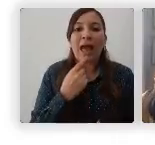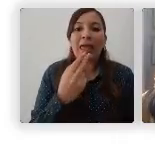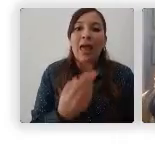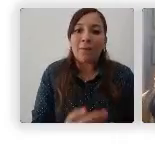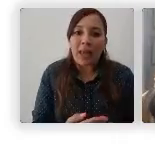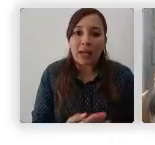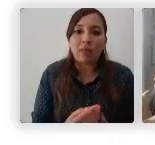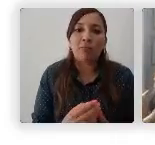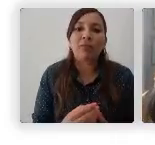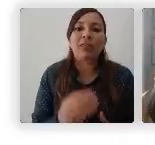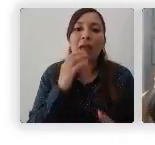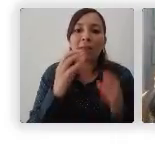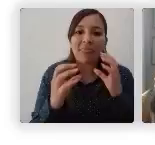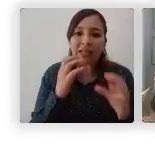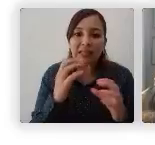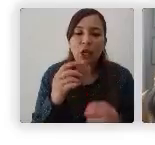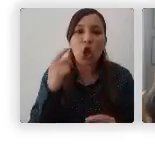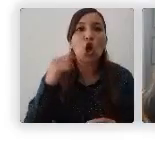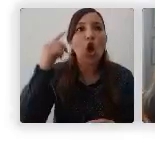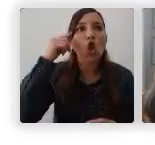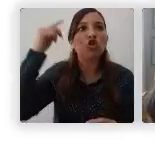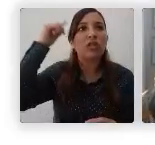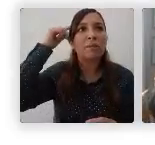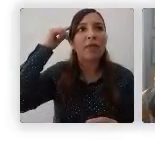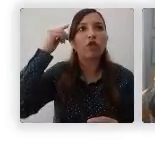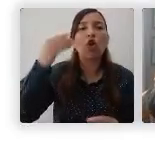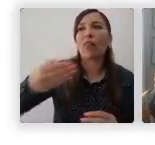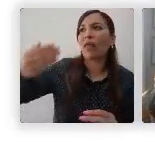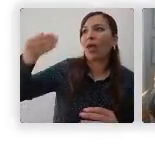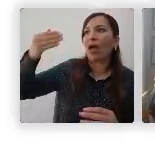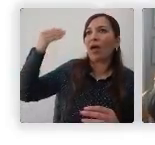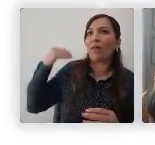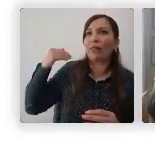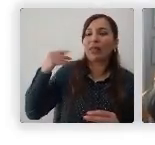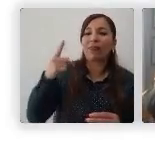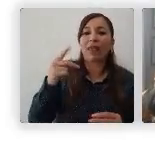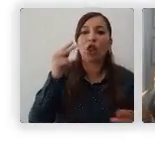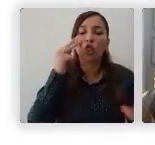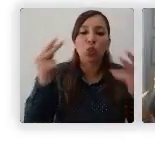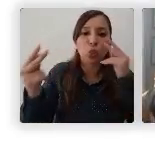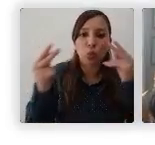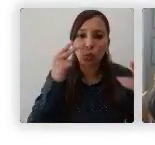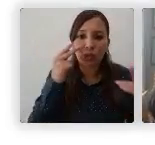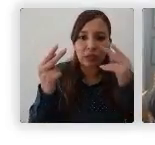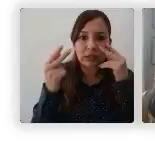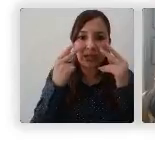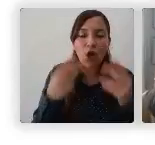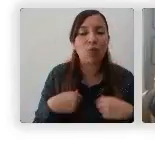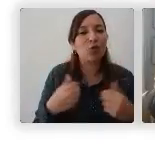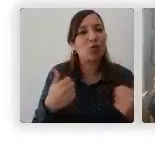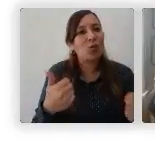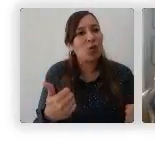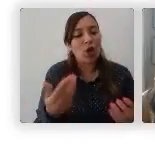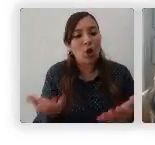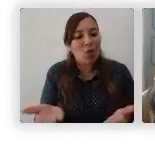ideas de gestión conocimiento de la cadena del canal del turista sino también en la amabilidad en la